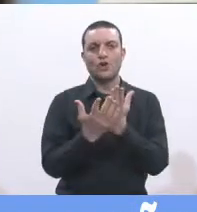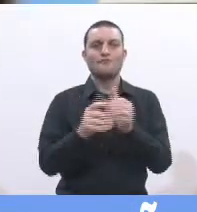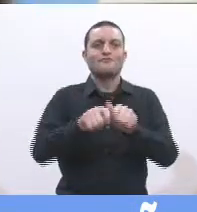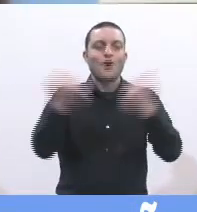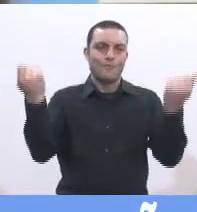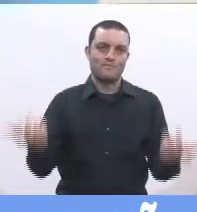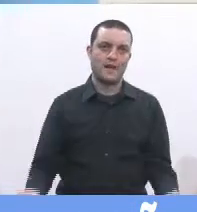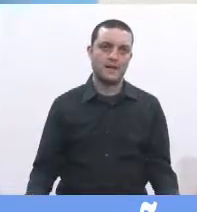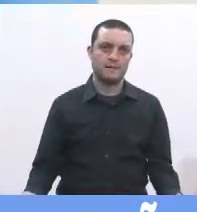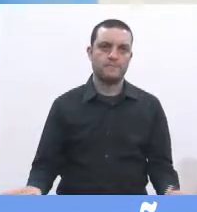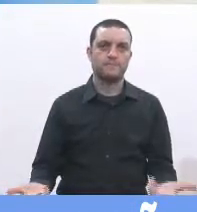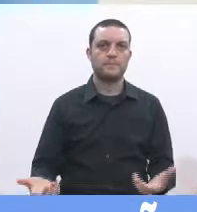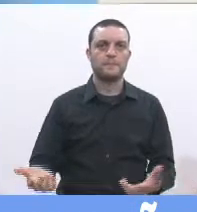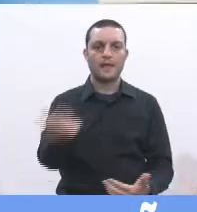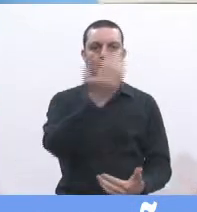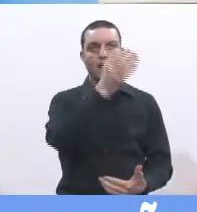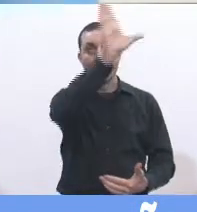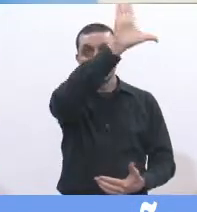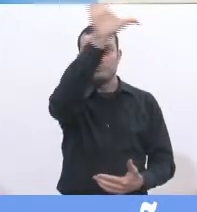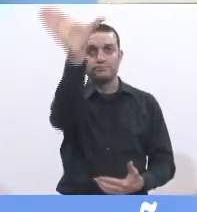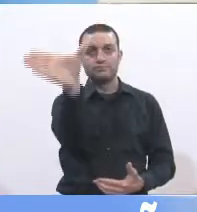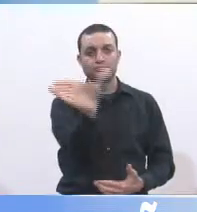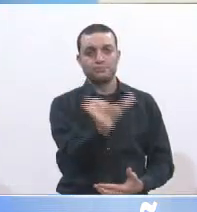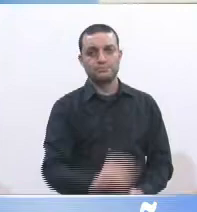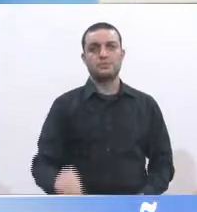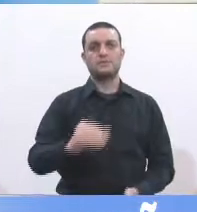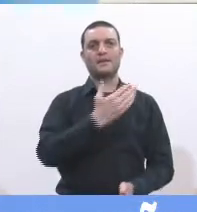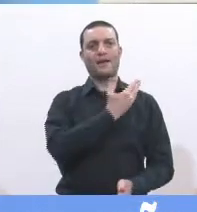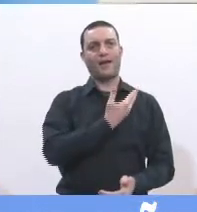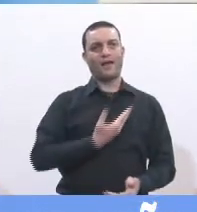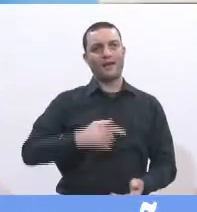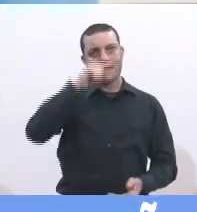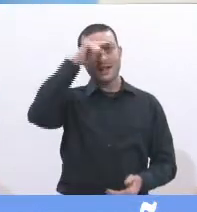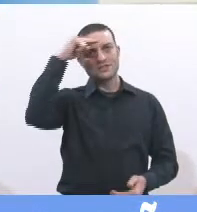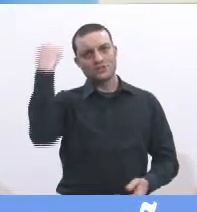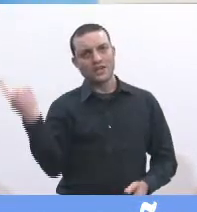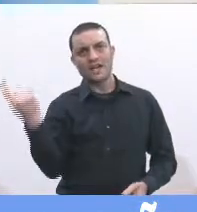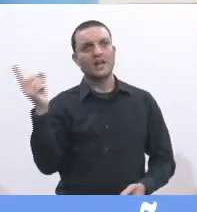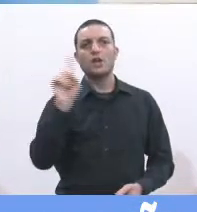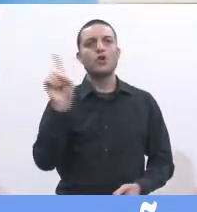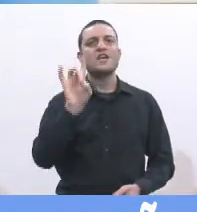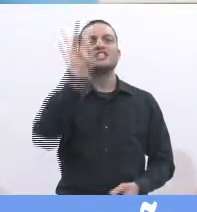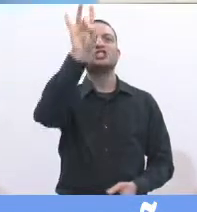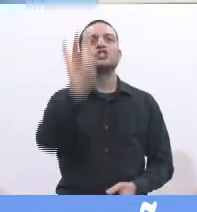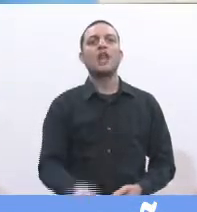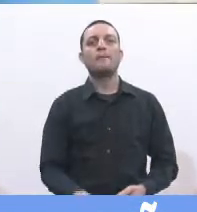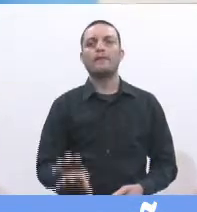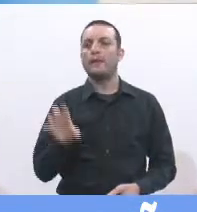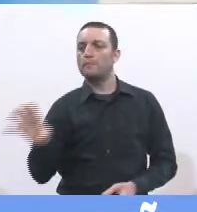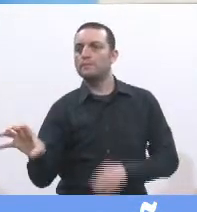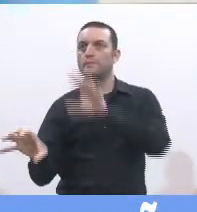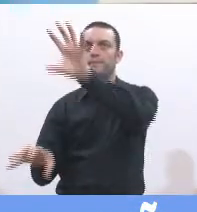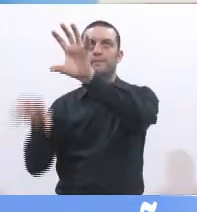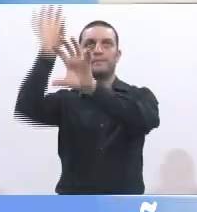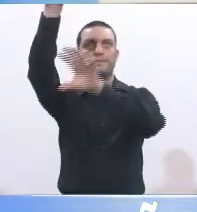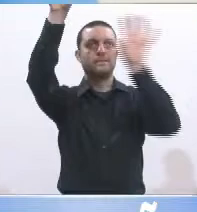federal no es más que la sumatoria de los distintos estados provinciales. No es un poder ejecutivo central que